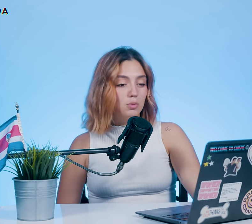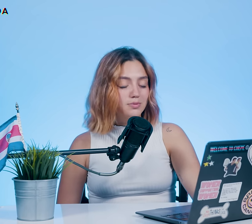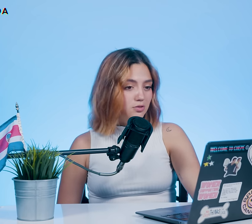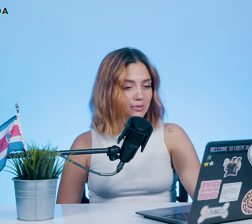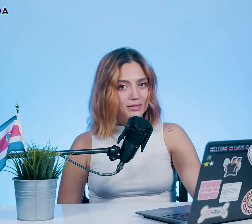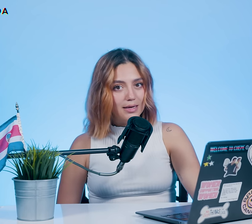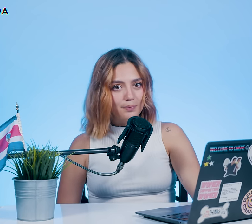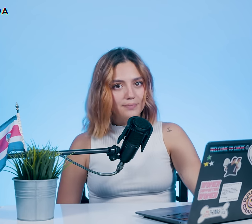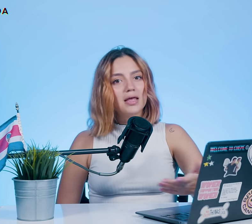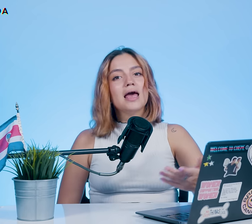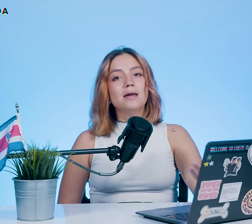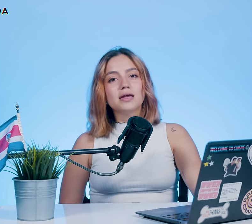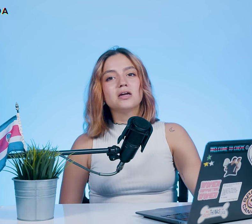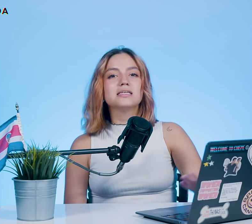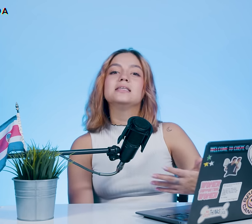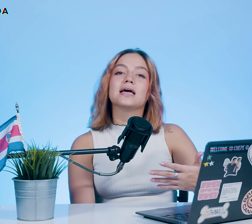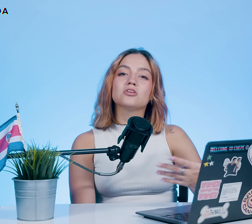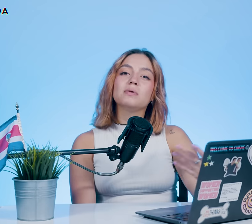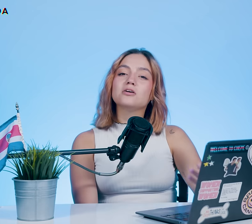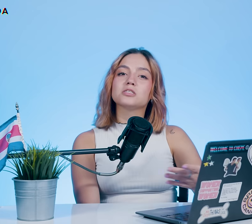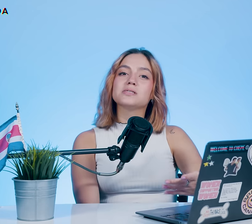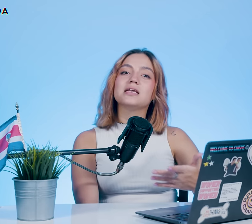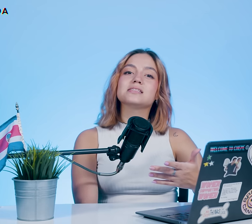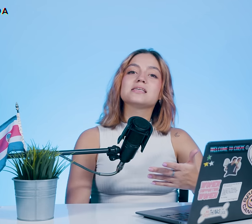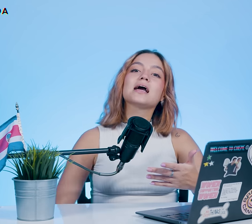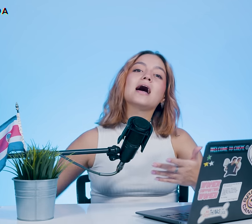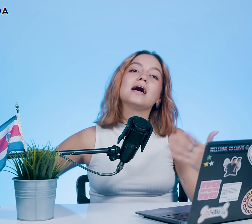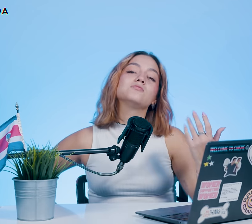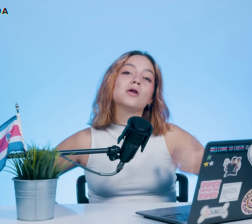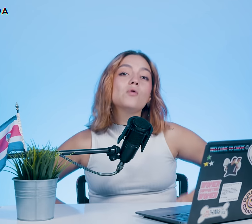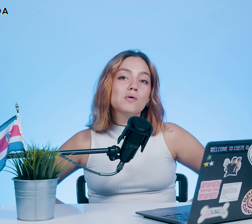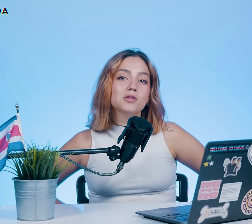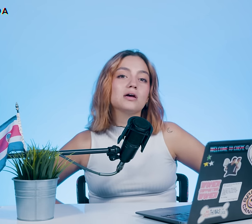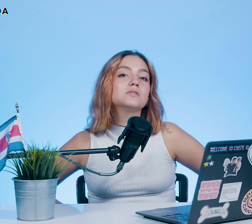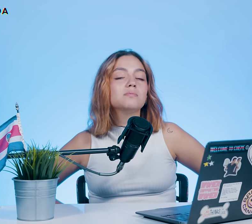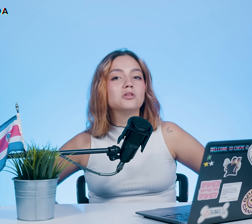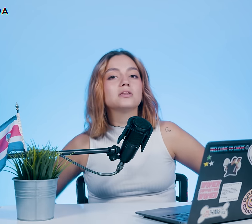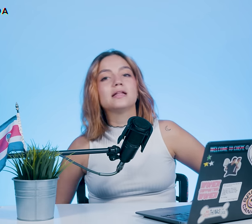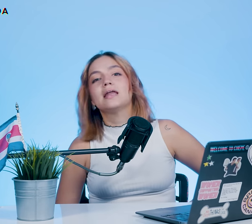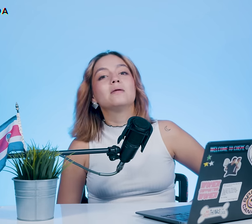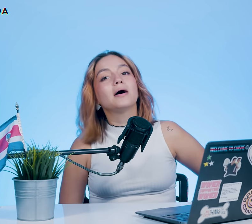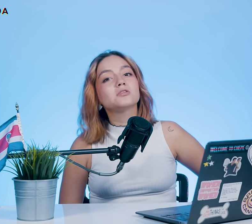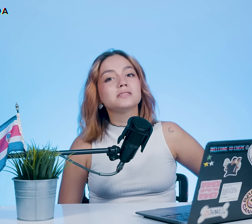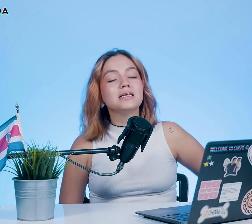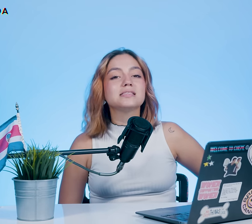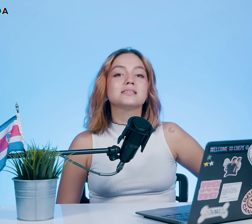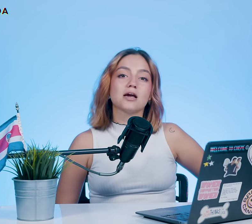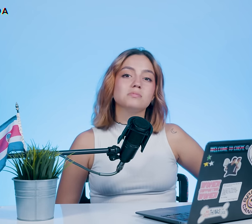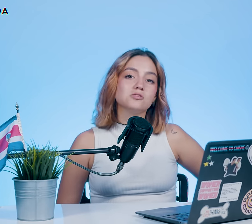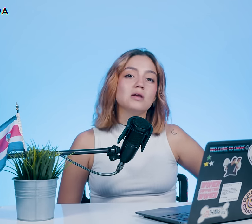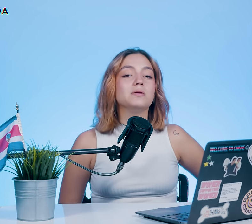poder como absolutamente siempre el miércoles el sindicato de médicos especialistas y la caja anunciaron un acuerdo que les permitió detener el paro de